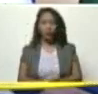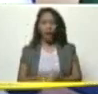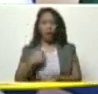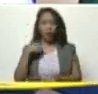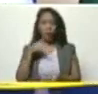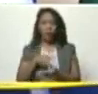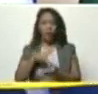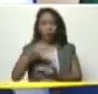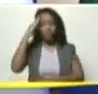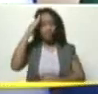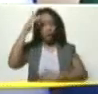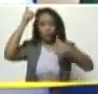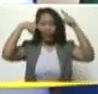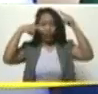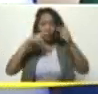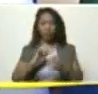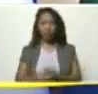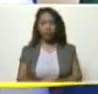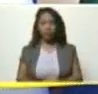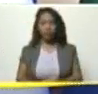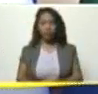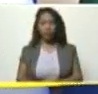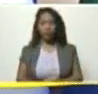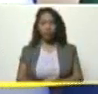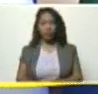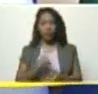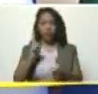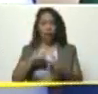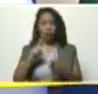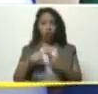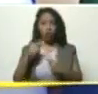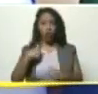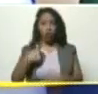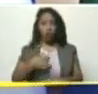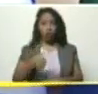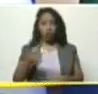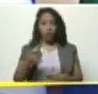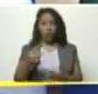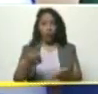aquí al comandante Chávez y desde entonces tomé la batuta